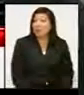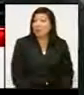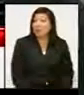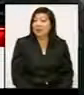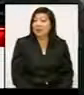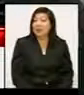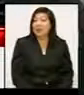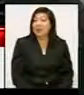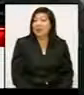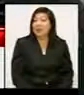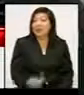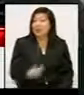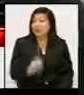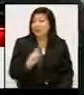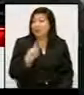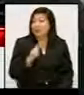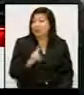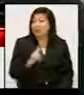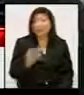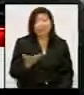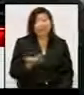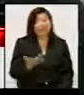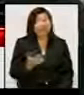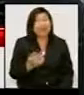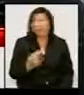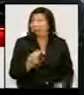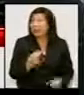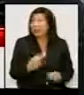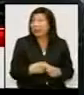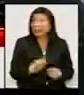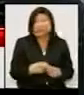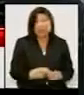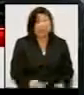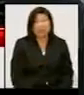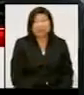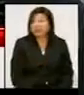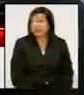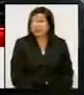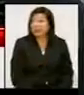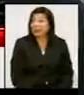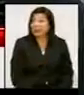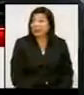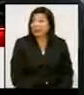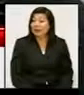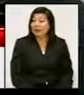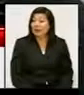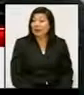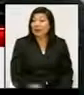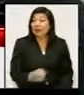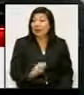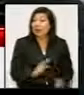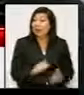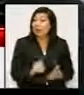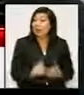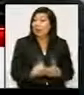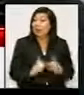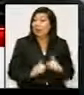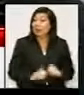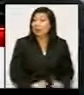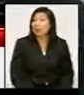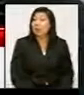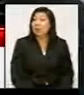Entonces tenemos una realidad muy crítica, muy muy compleja, y creo que todos los actores